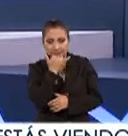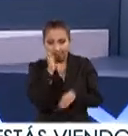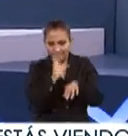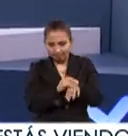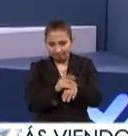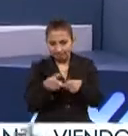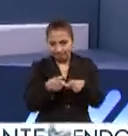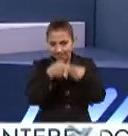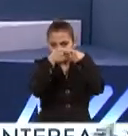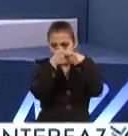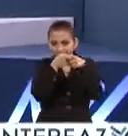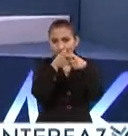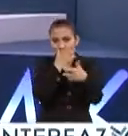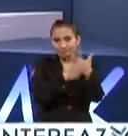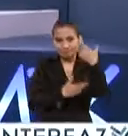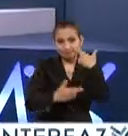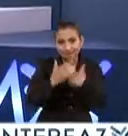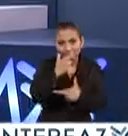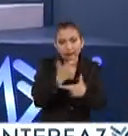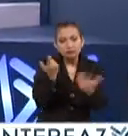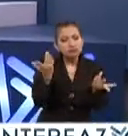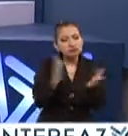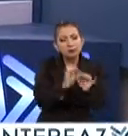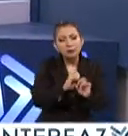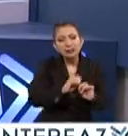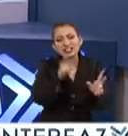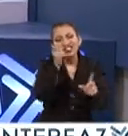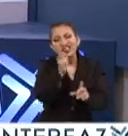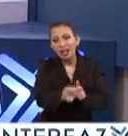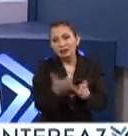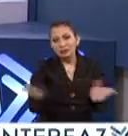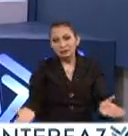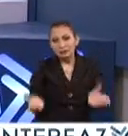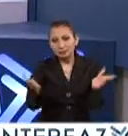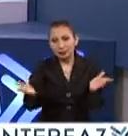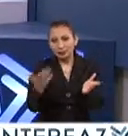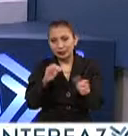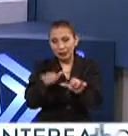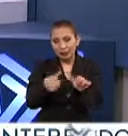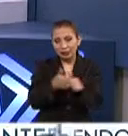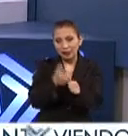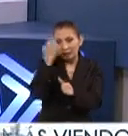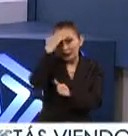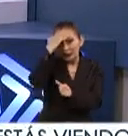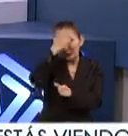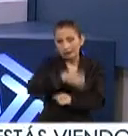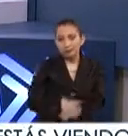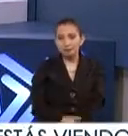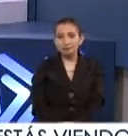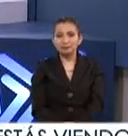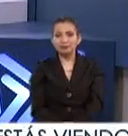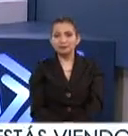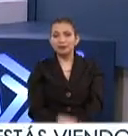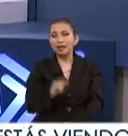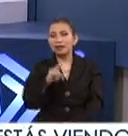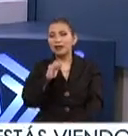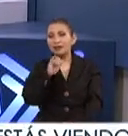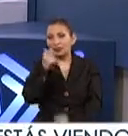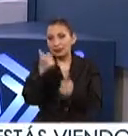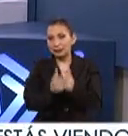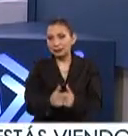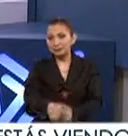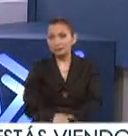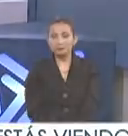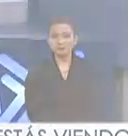permites, vamos a hacer una breve pausa y cuando regresemos, cuéntanos un poco más sobre toda esta motivación que está detrás y toda esta experiencia. De acuerdo. Estamos en Interfaz, no se